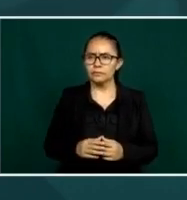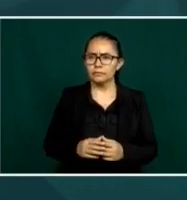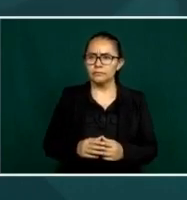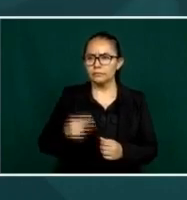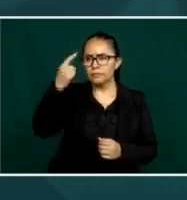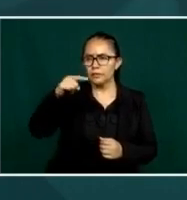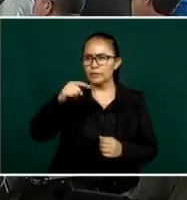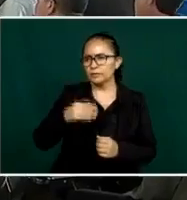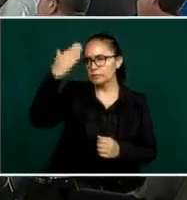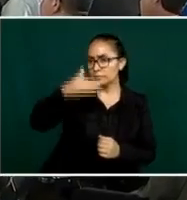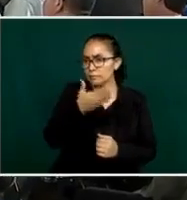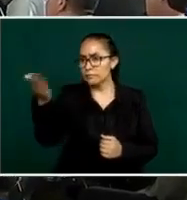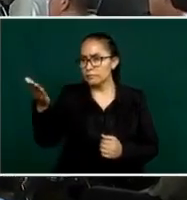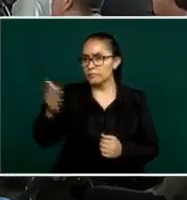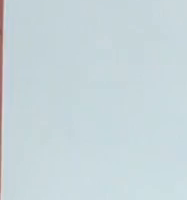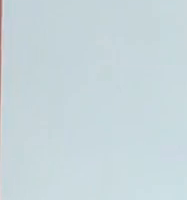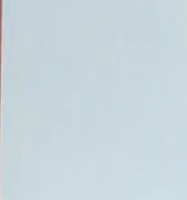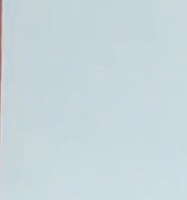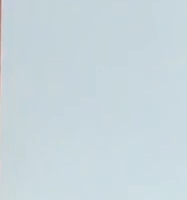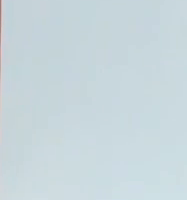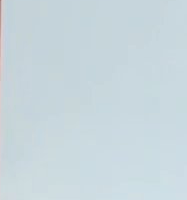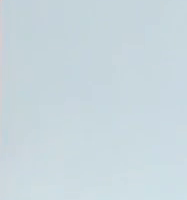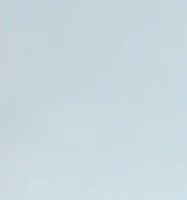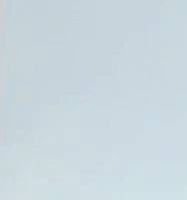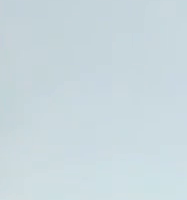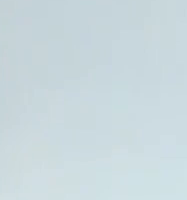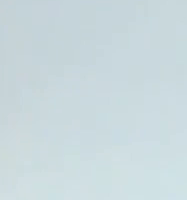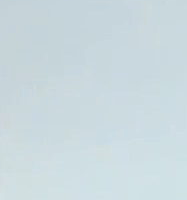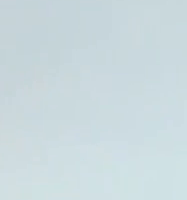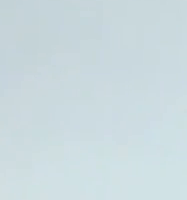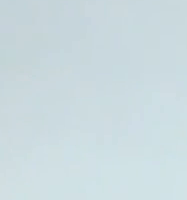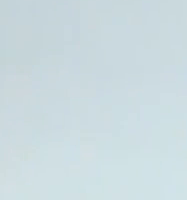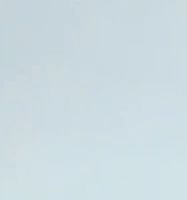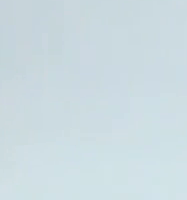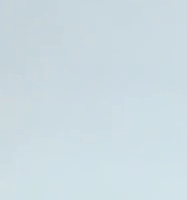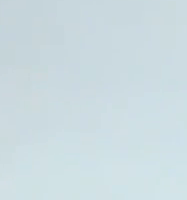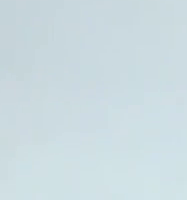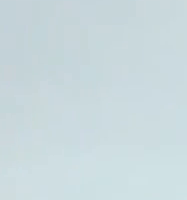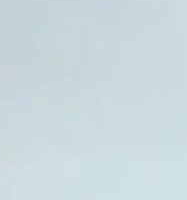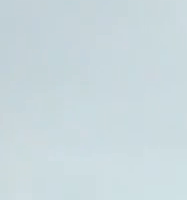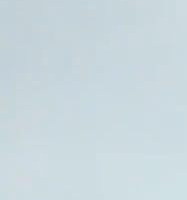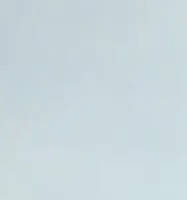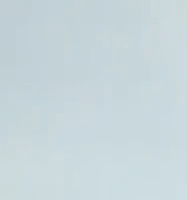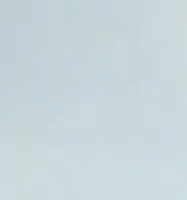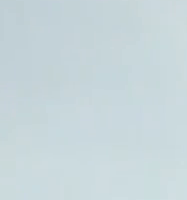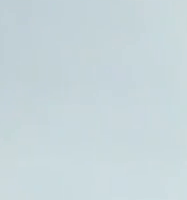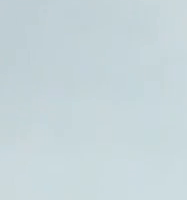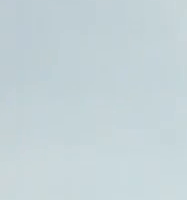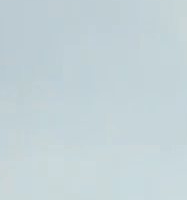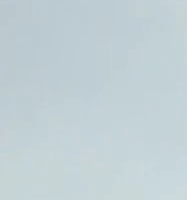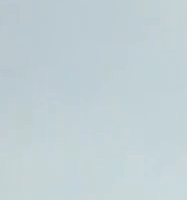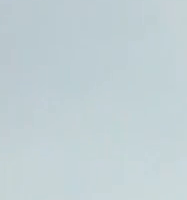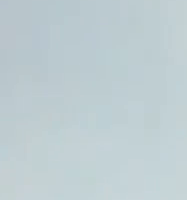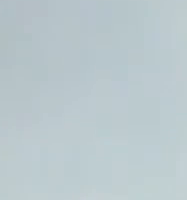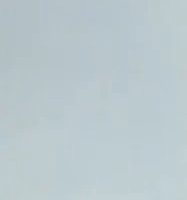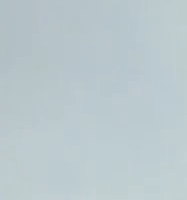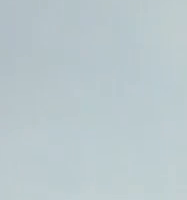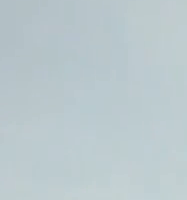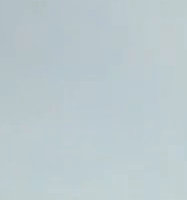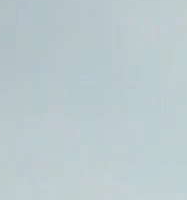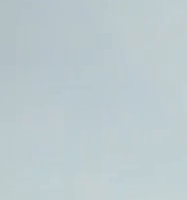y en todo el país. Aseguró que despachos jurídicos se unían con las autoridades del Infonavit para despojar a